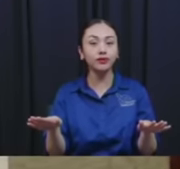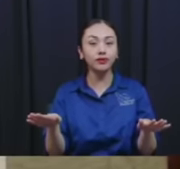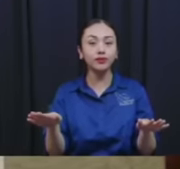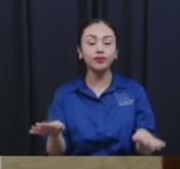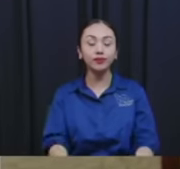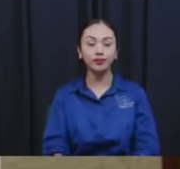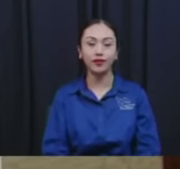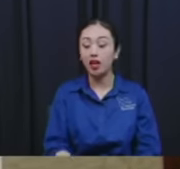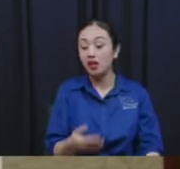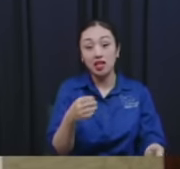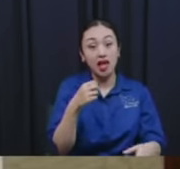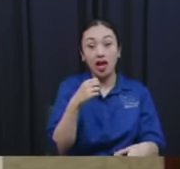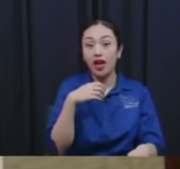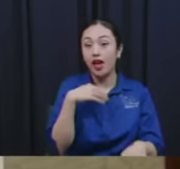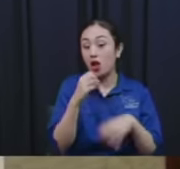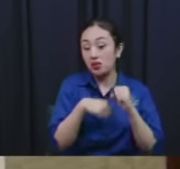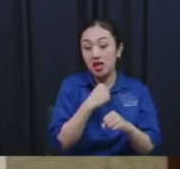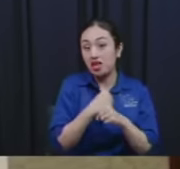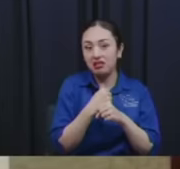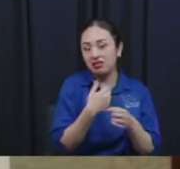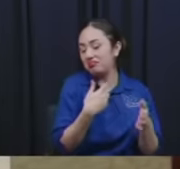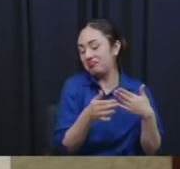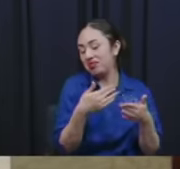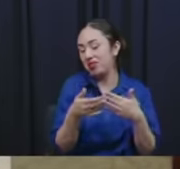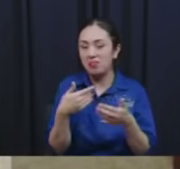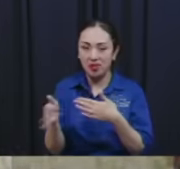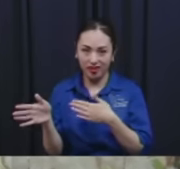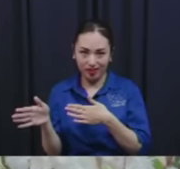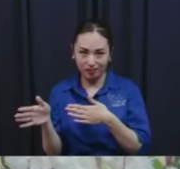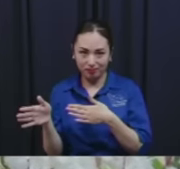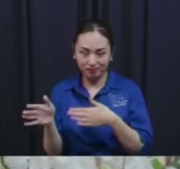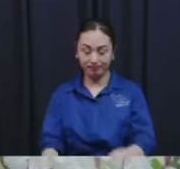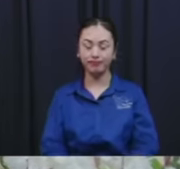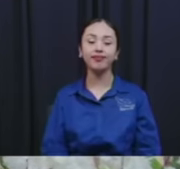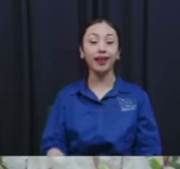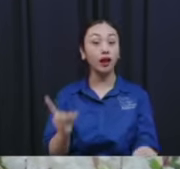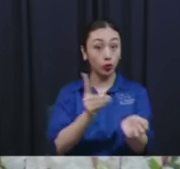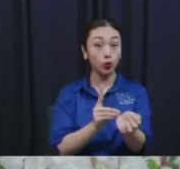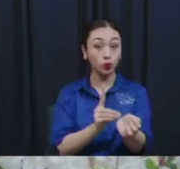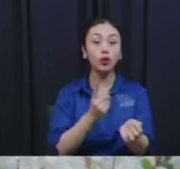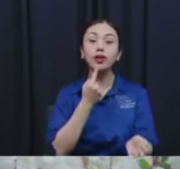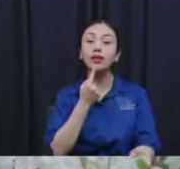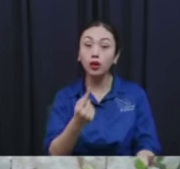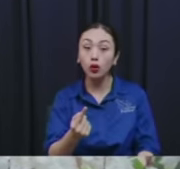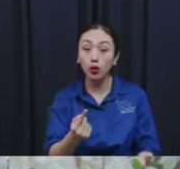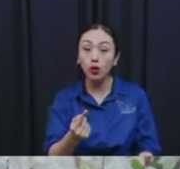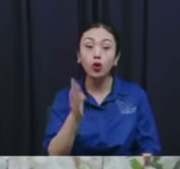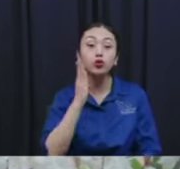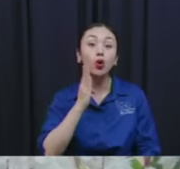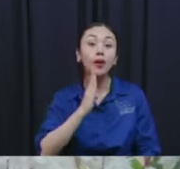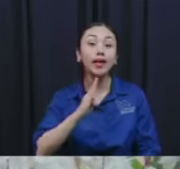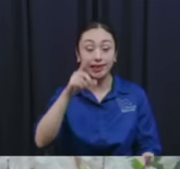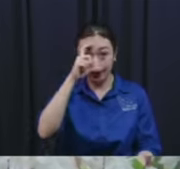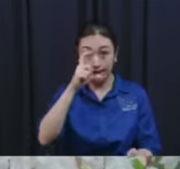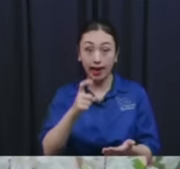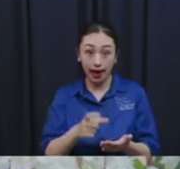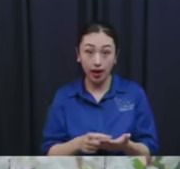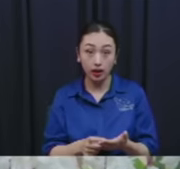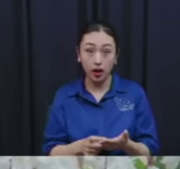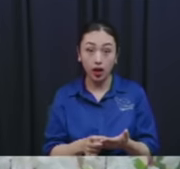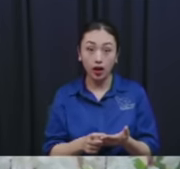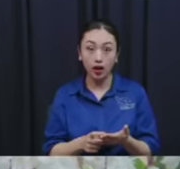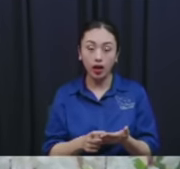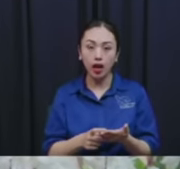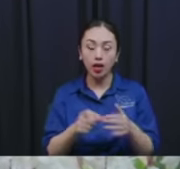o sea no no eso me lo dijo el doctor me dijo porque ellos creen que porque son jóvenes le pueden entrar a